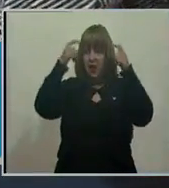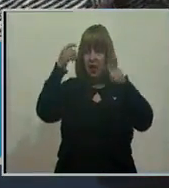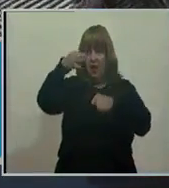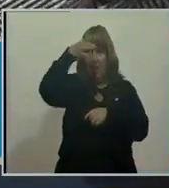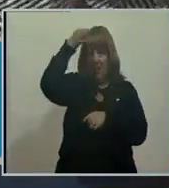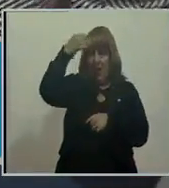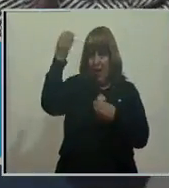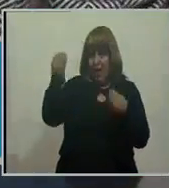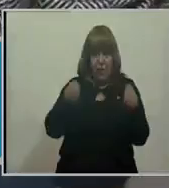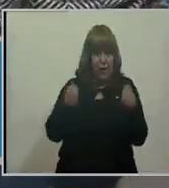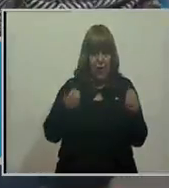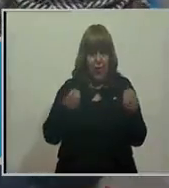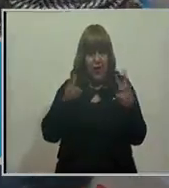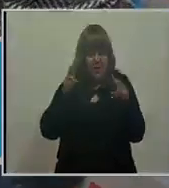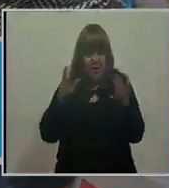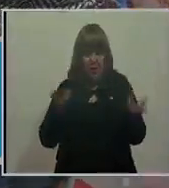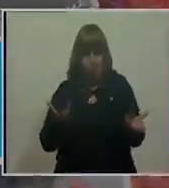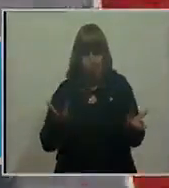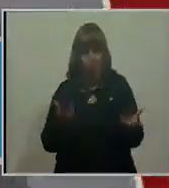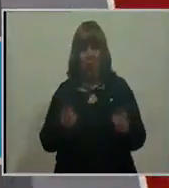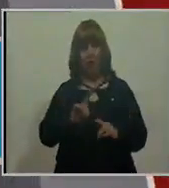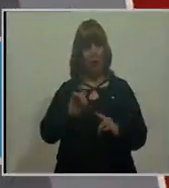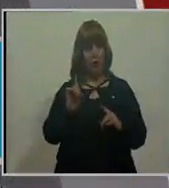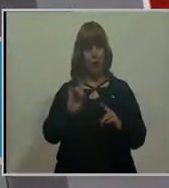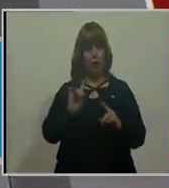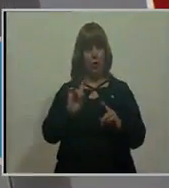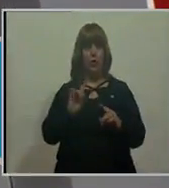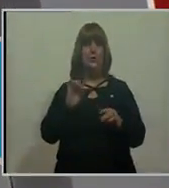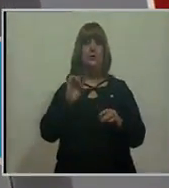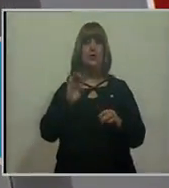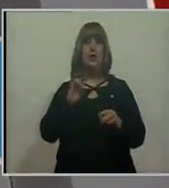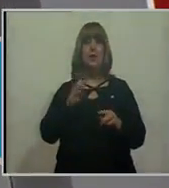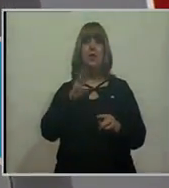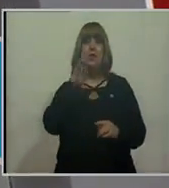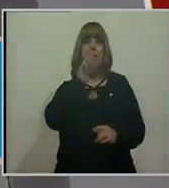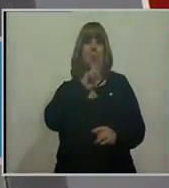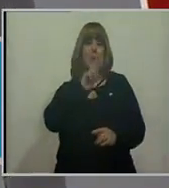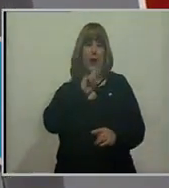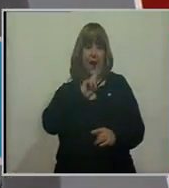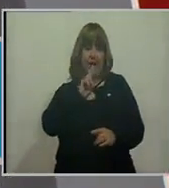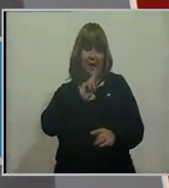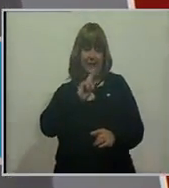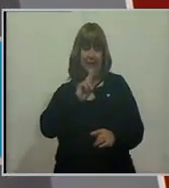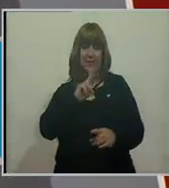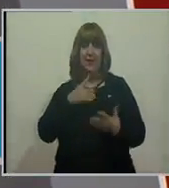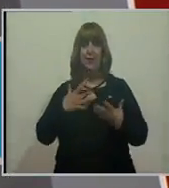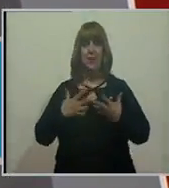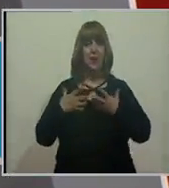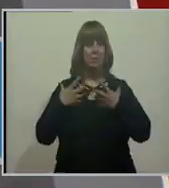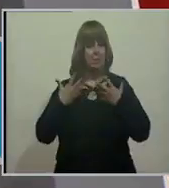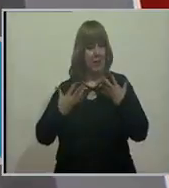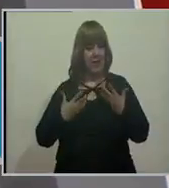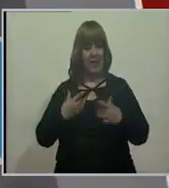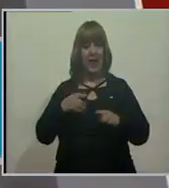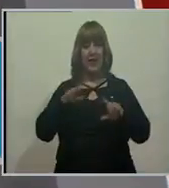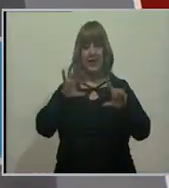una... No, es un evento motivacional, sí, femenino. ¿Qué significa esto? Nosotros tenemos siete mujeres en un